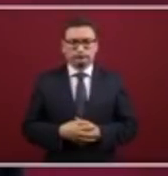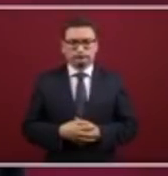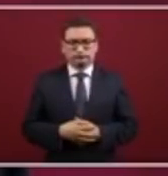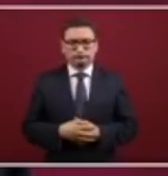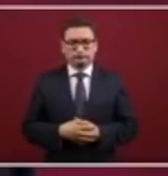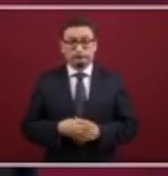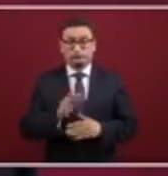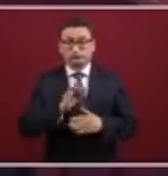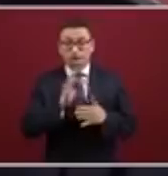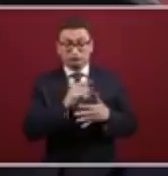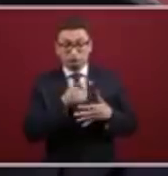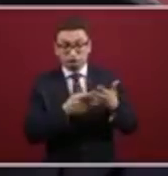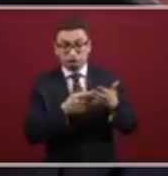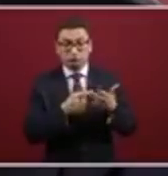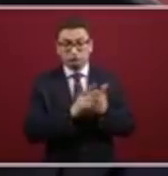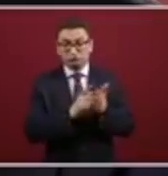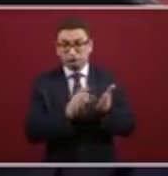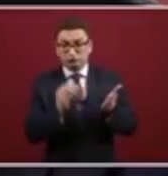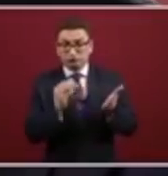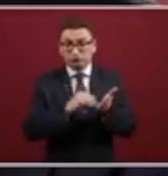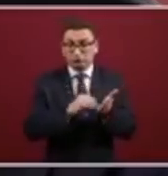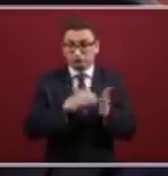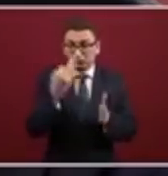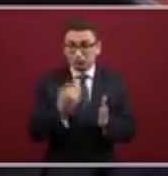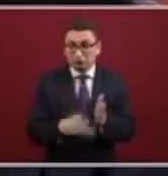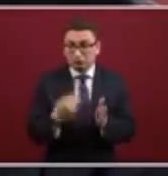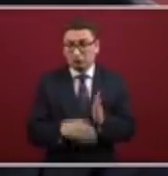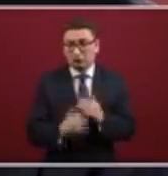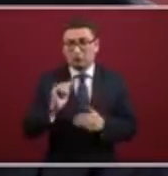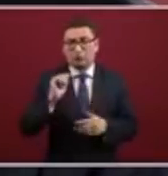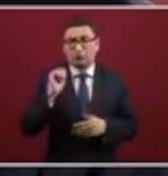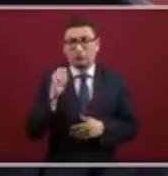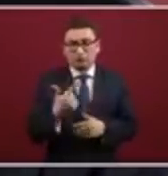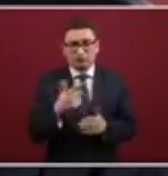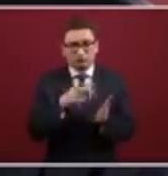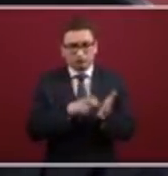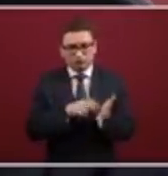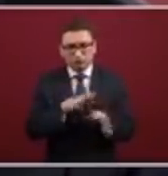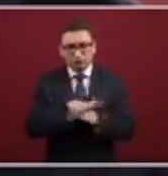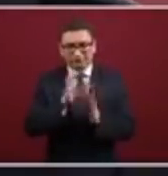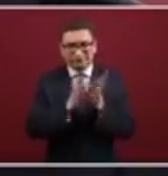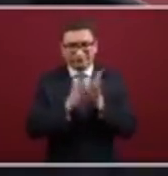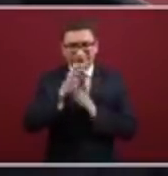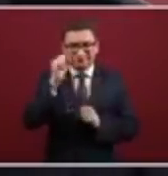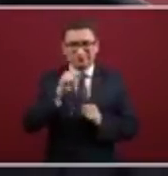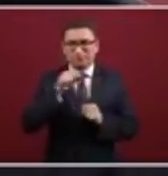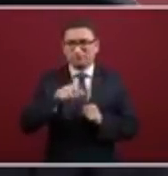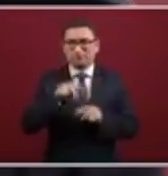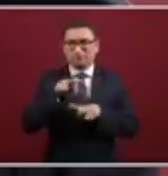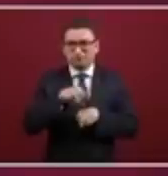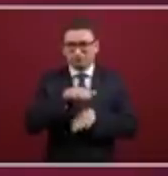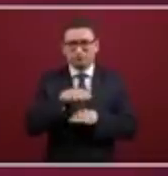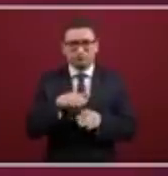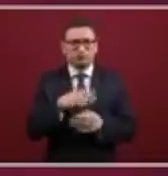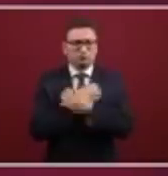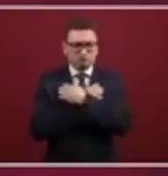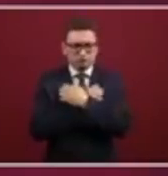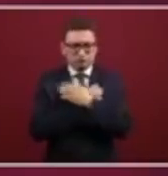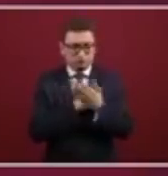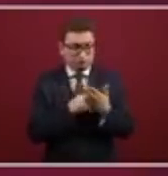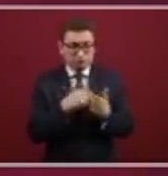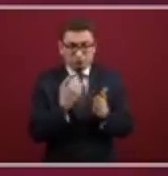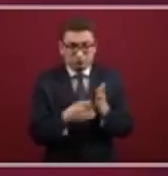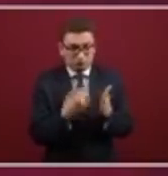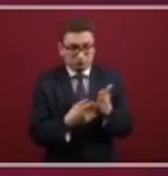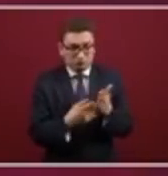beneficiados con presupuesto público en la administración pasada enfatizó que el gobierno de la república cumplirá con la instrucción